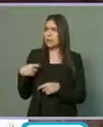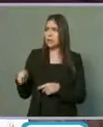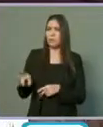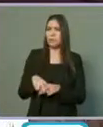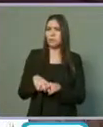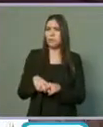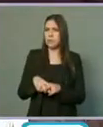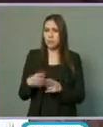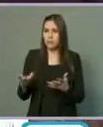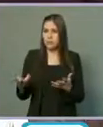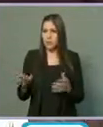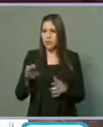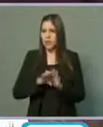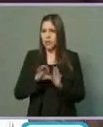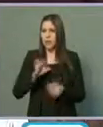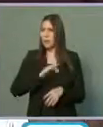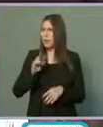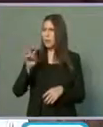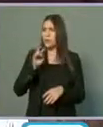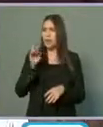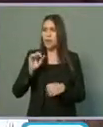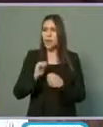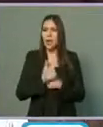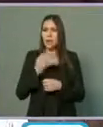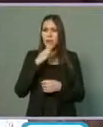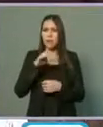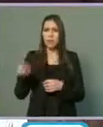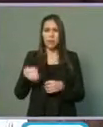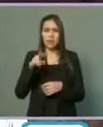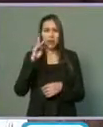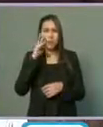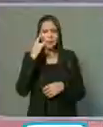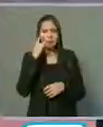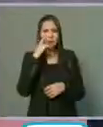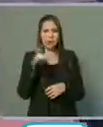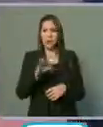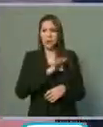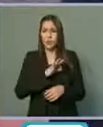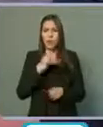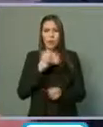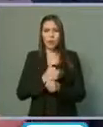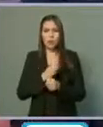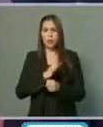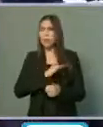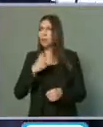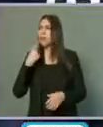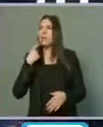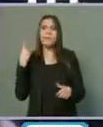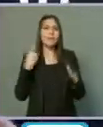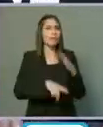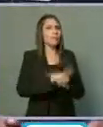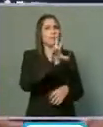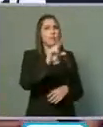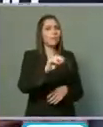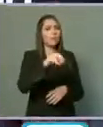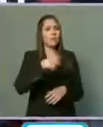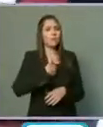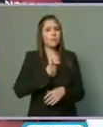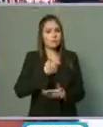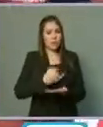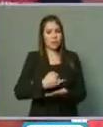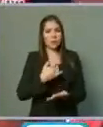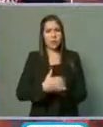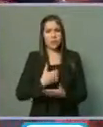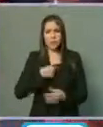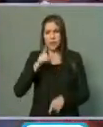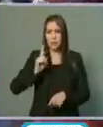pueda, incluso en el momento de lucidez, cuando sea alguna persona que tenga alguna situación particular, demandar y reclamar la revocación de esa declaración de incapacidad, por